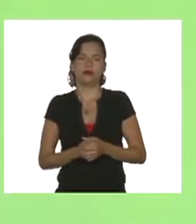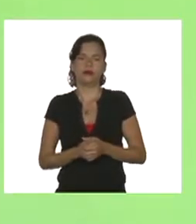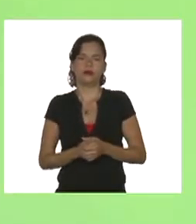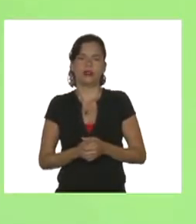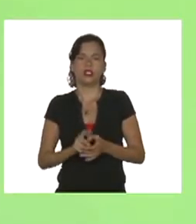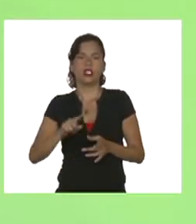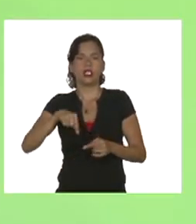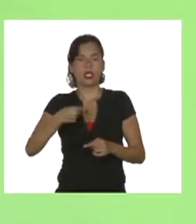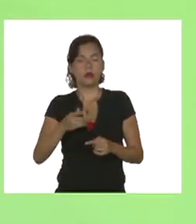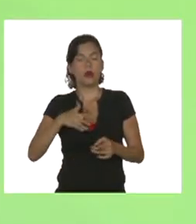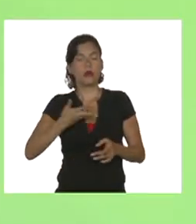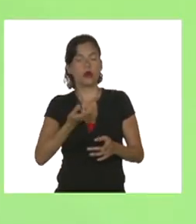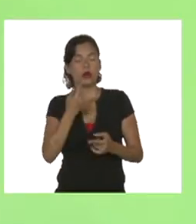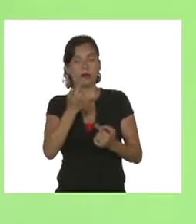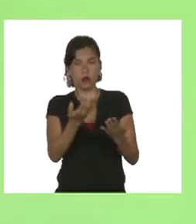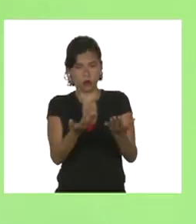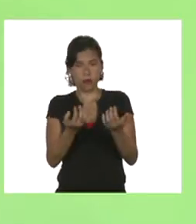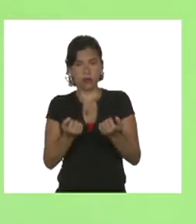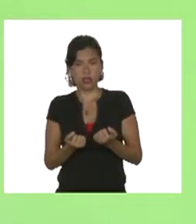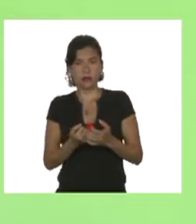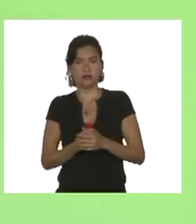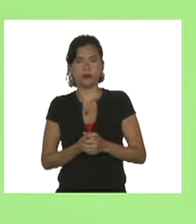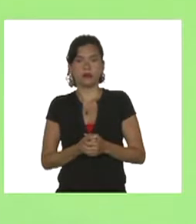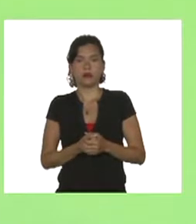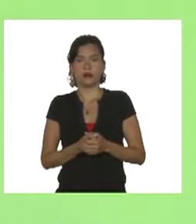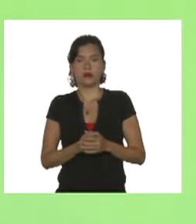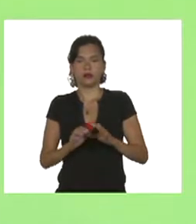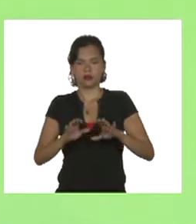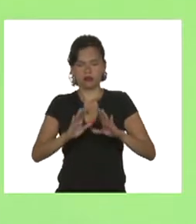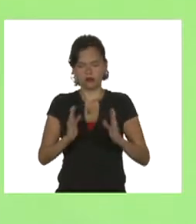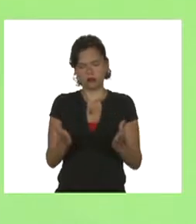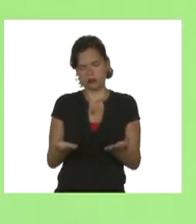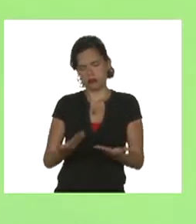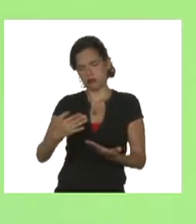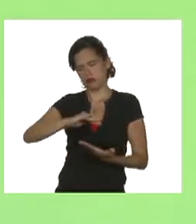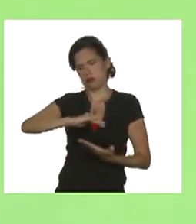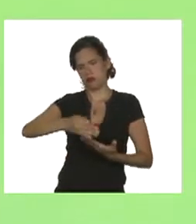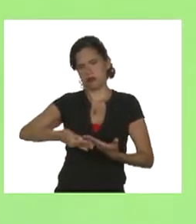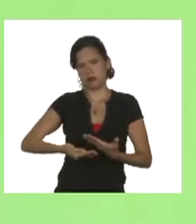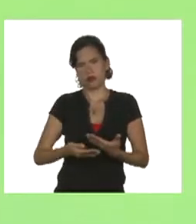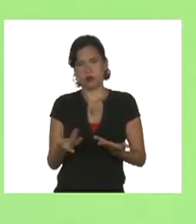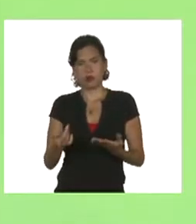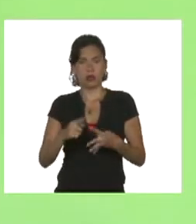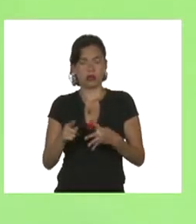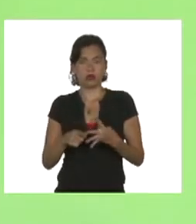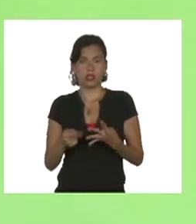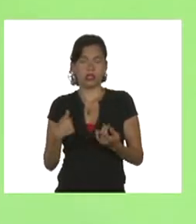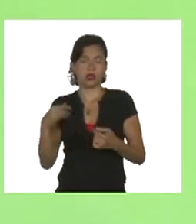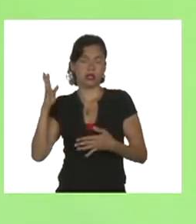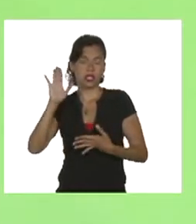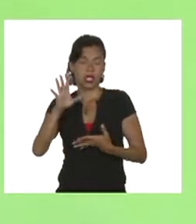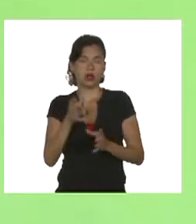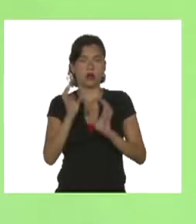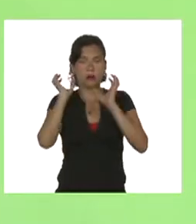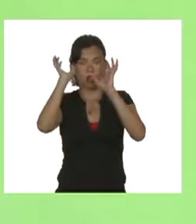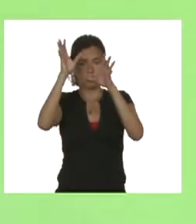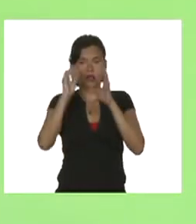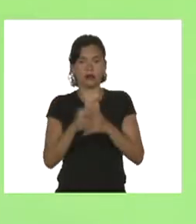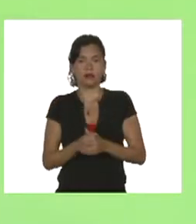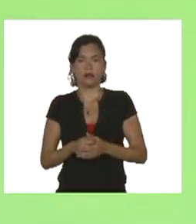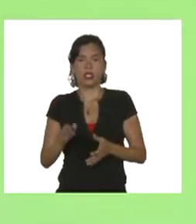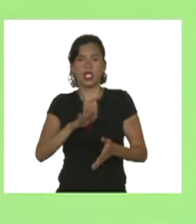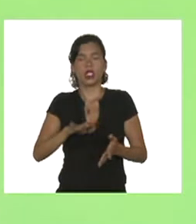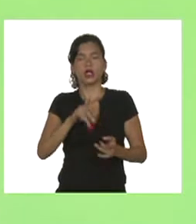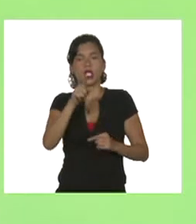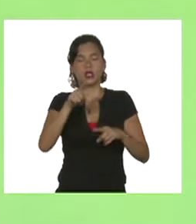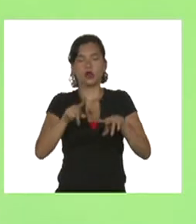Luego podemos pedir que envuelvan un objeto. En este caso, yo traje una pelota, a donde